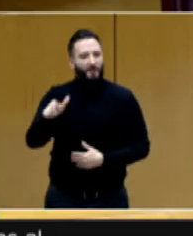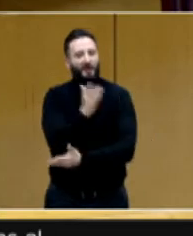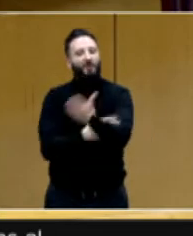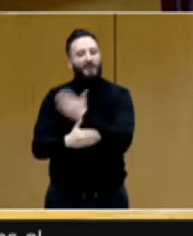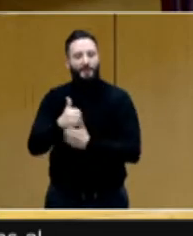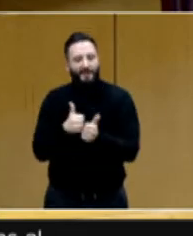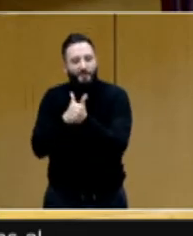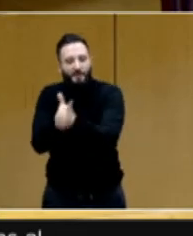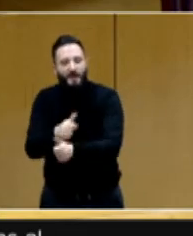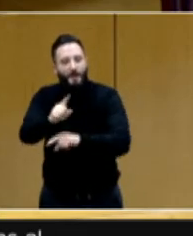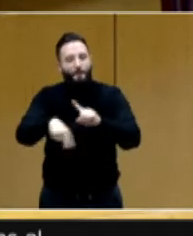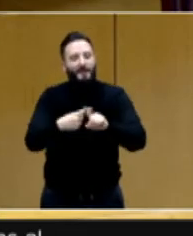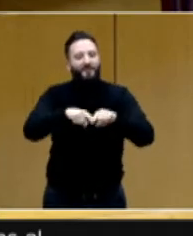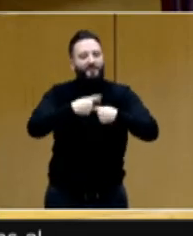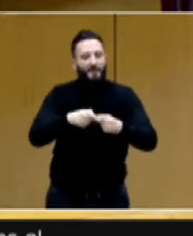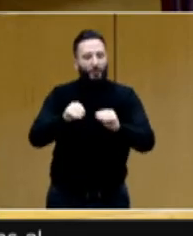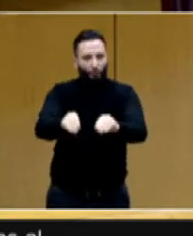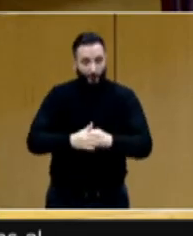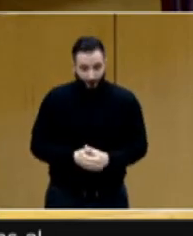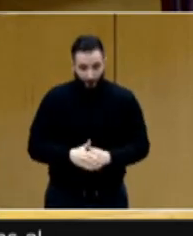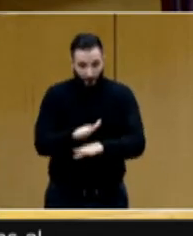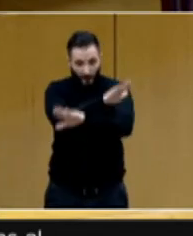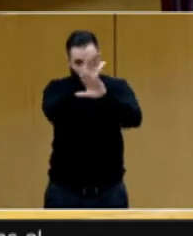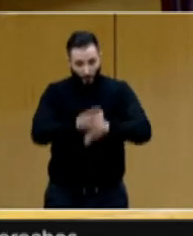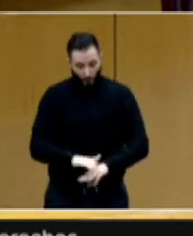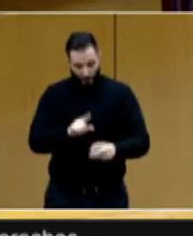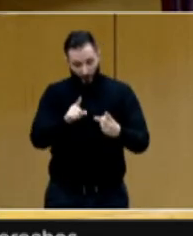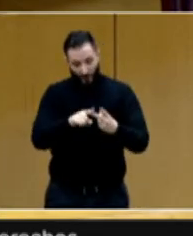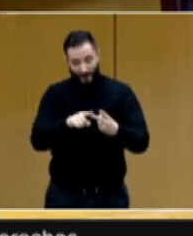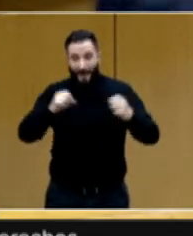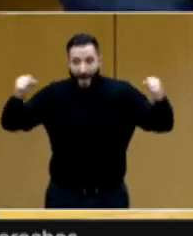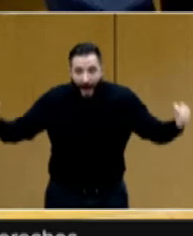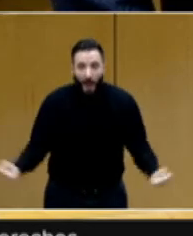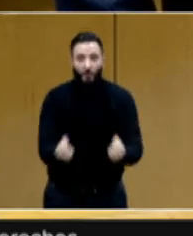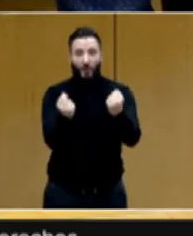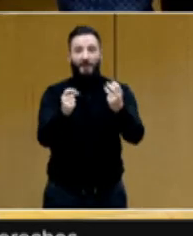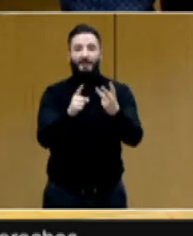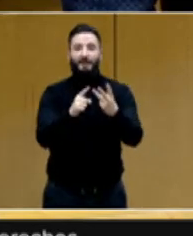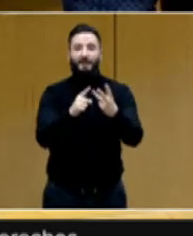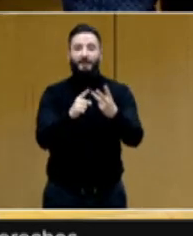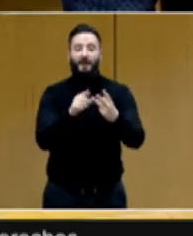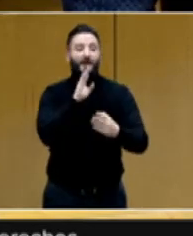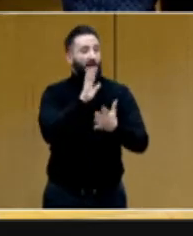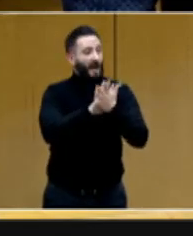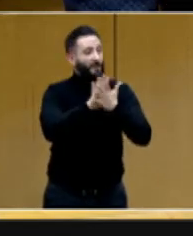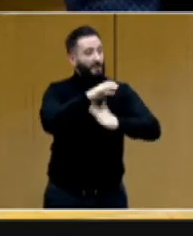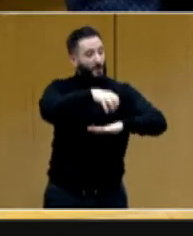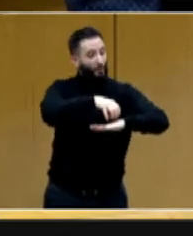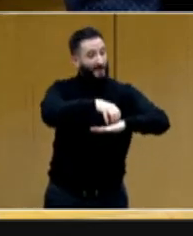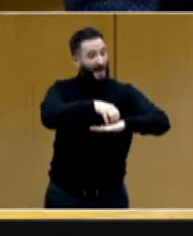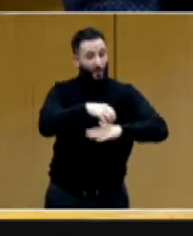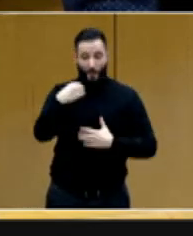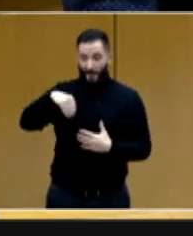familias Y por último en cuanto a las acciones asumo que como ha dicho Luis Cayo el presidente del cermi en la inauguración